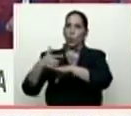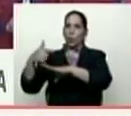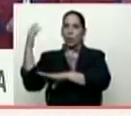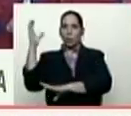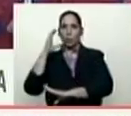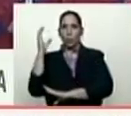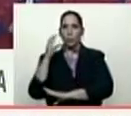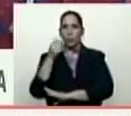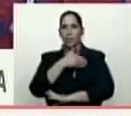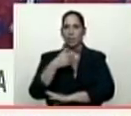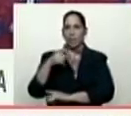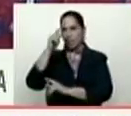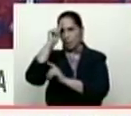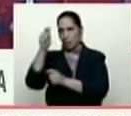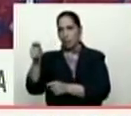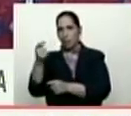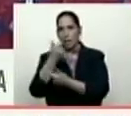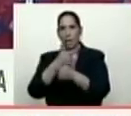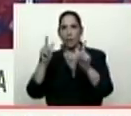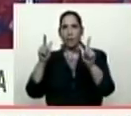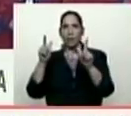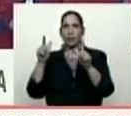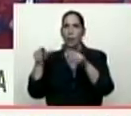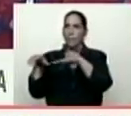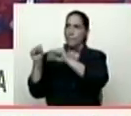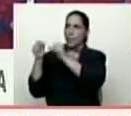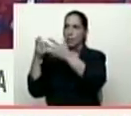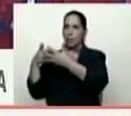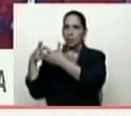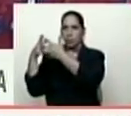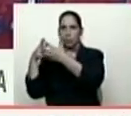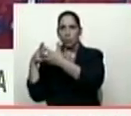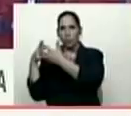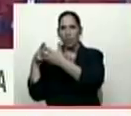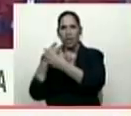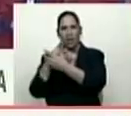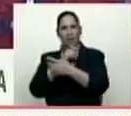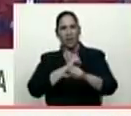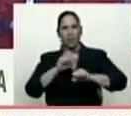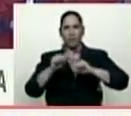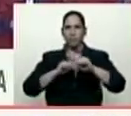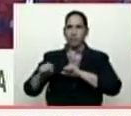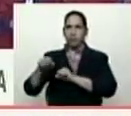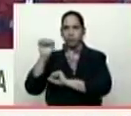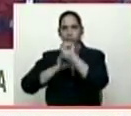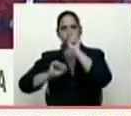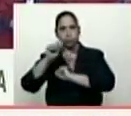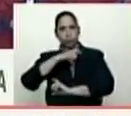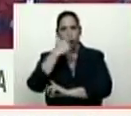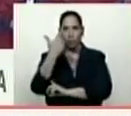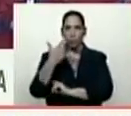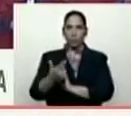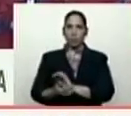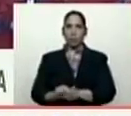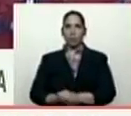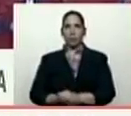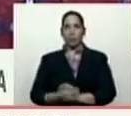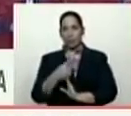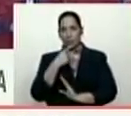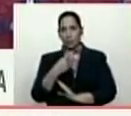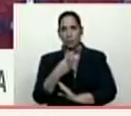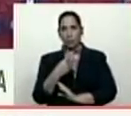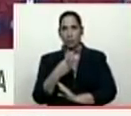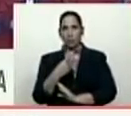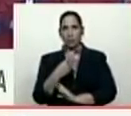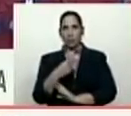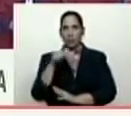dar el título de libertadores al imperialismo estadounidense en una acción que genera rechazo y vergüenza. Considerando